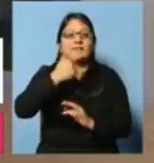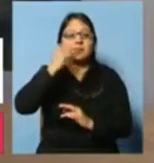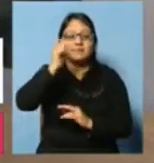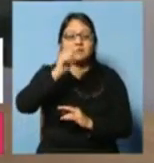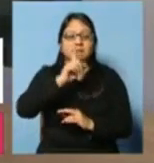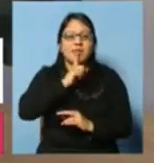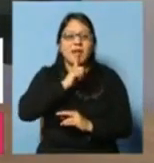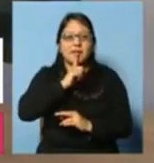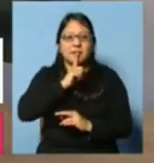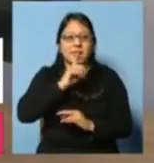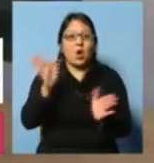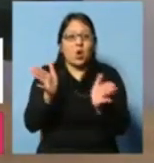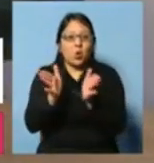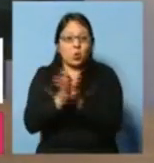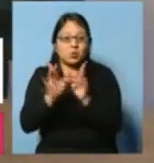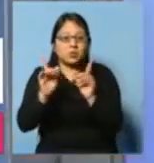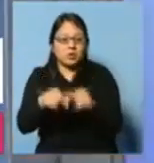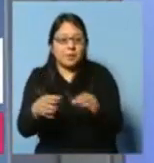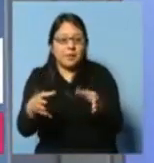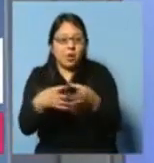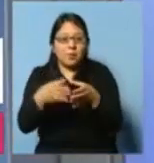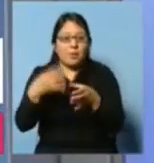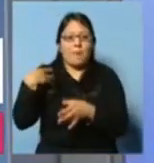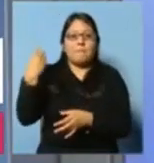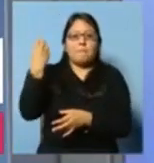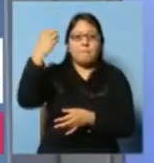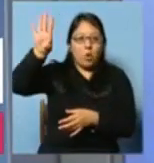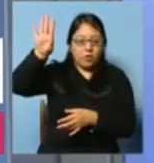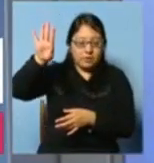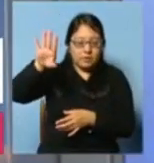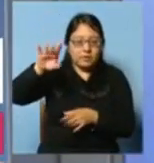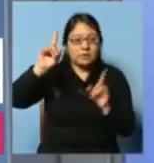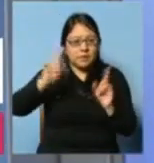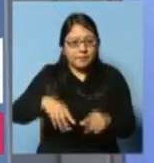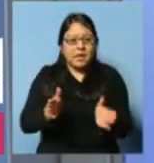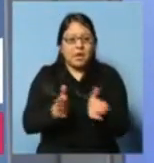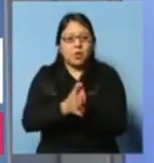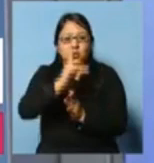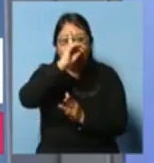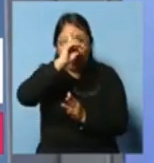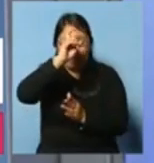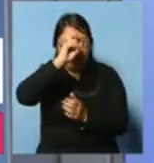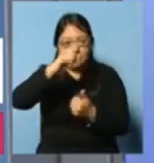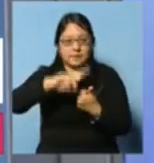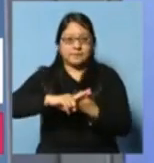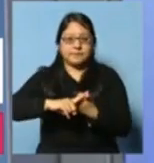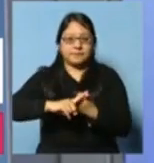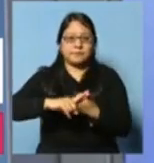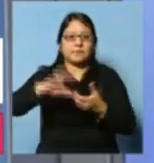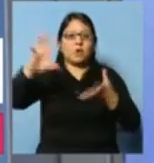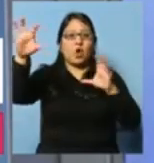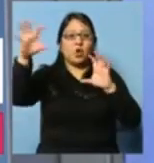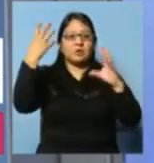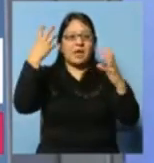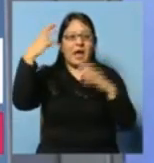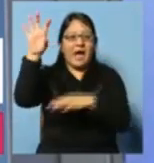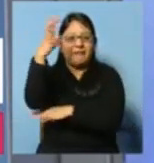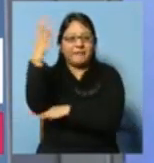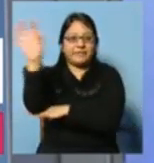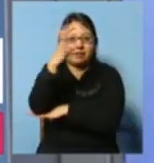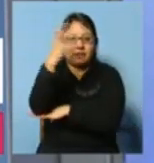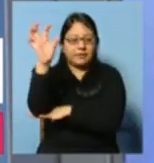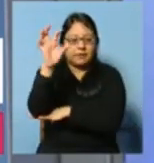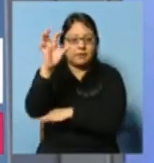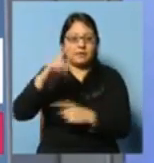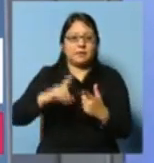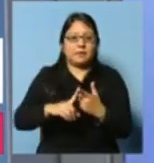del equipo de modernización se han conectado por ejemplo hospitales con antenas satelitales a través de